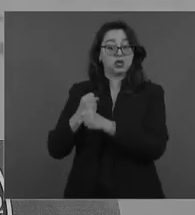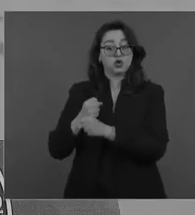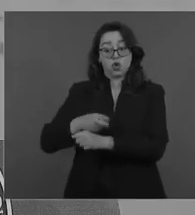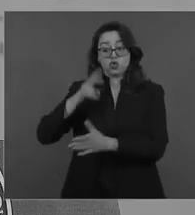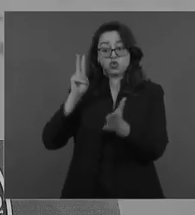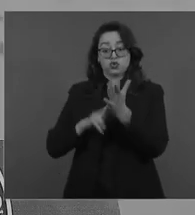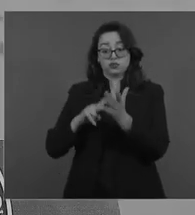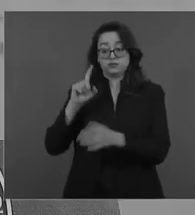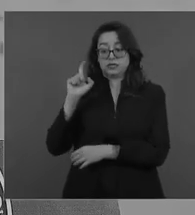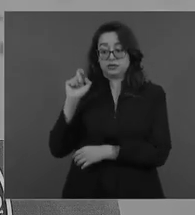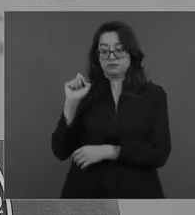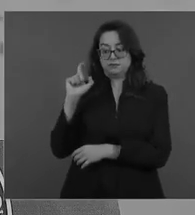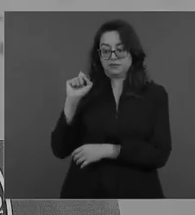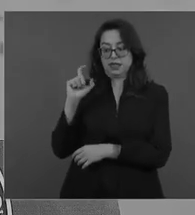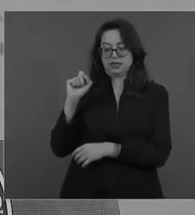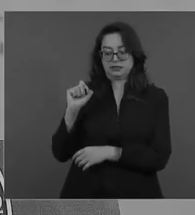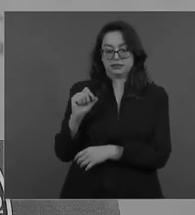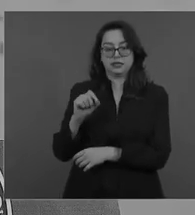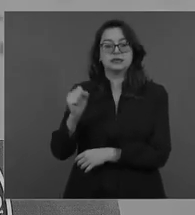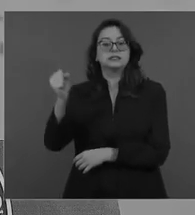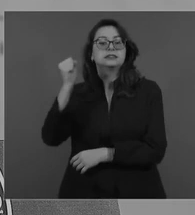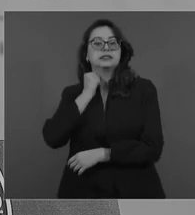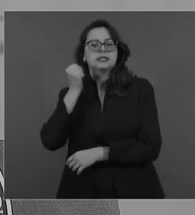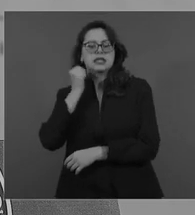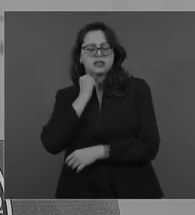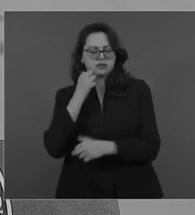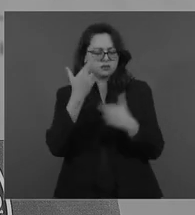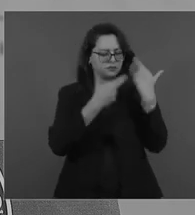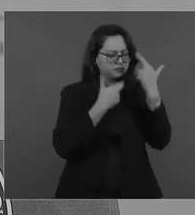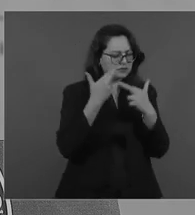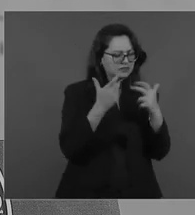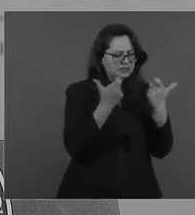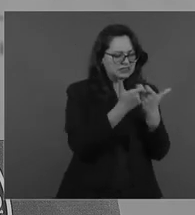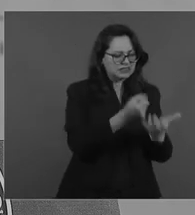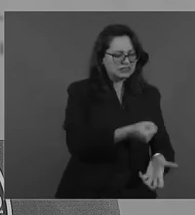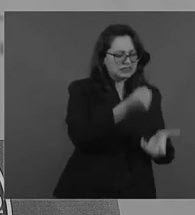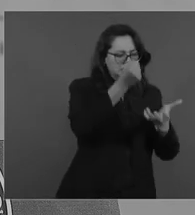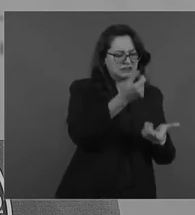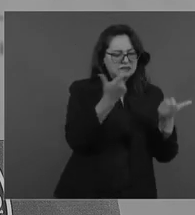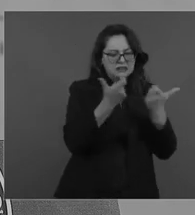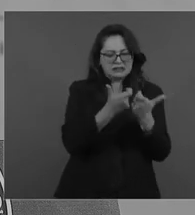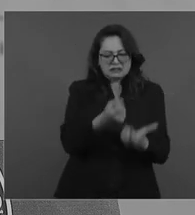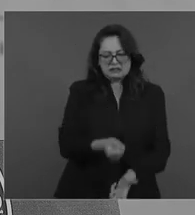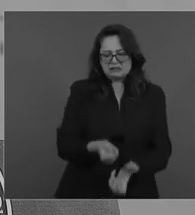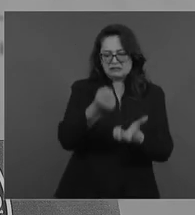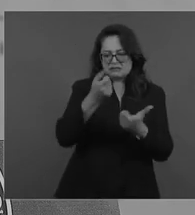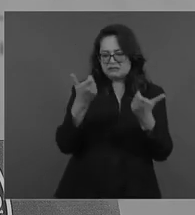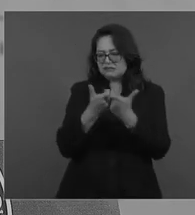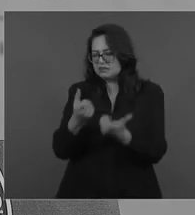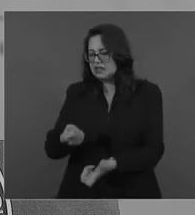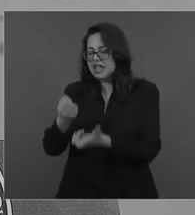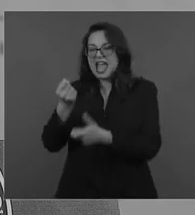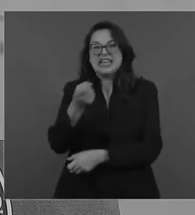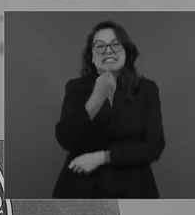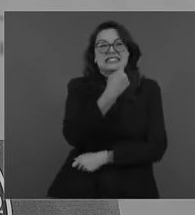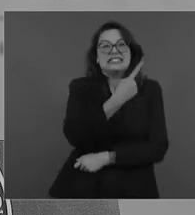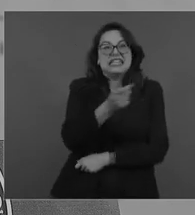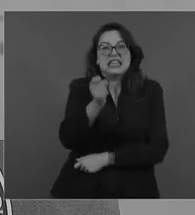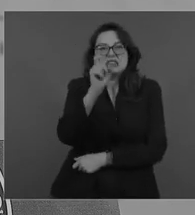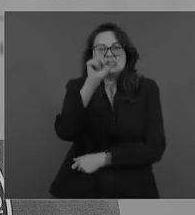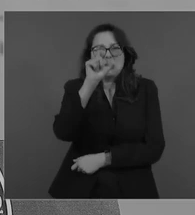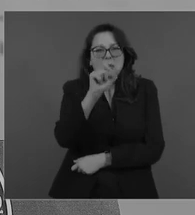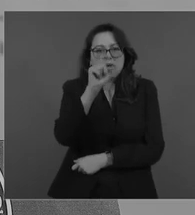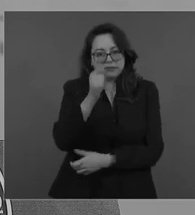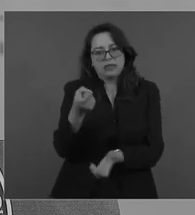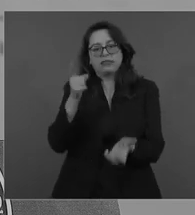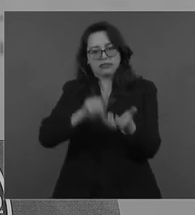eliminó 109 fideicomisos nacionales, incluyendo el Fonden. Este supuestamente servía para reconstrucción y apoyos en